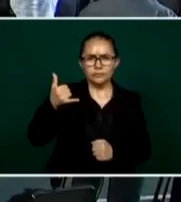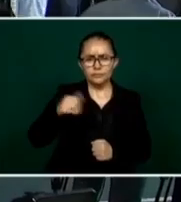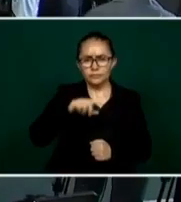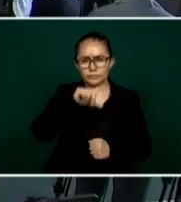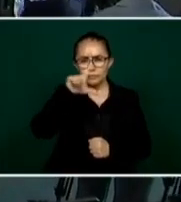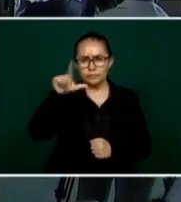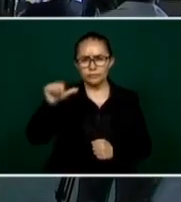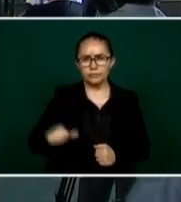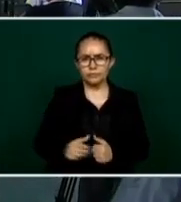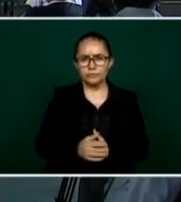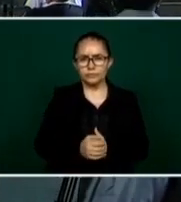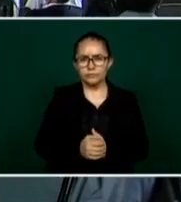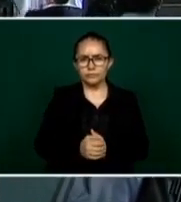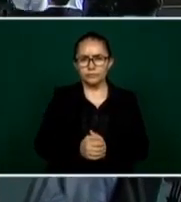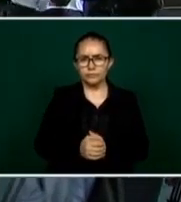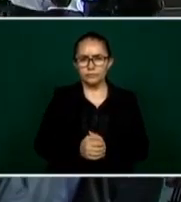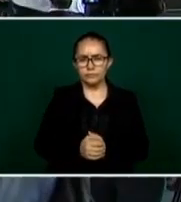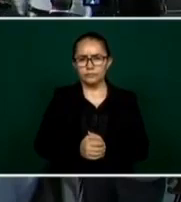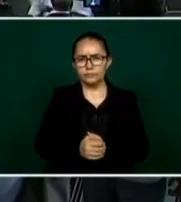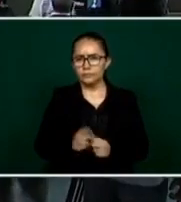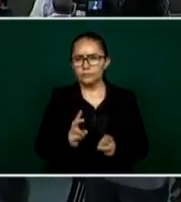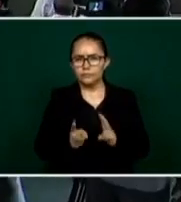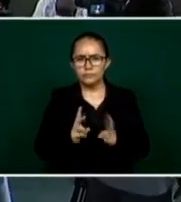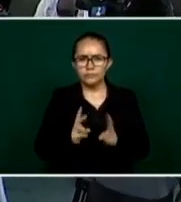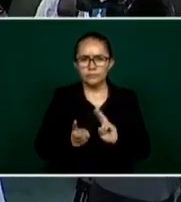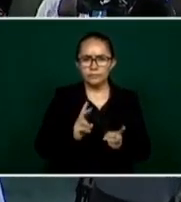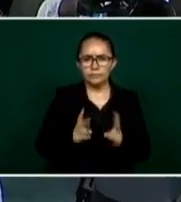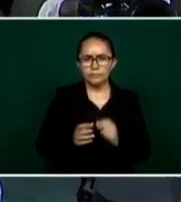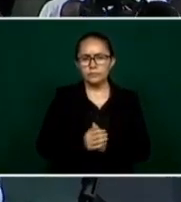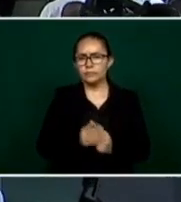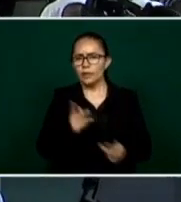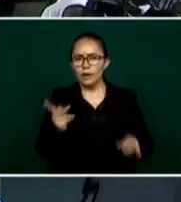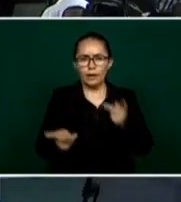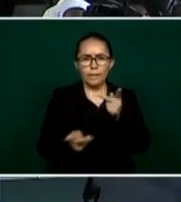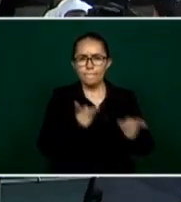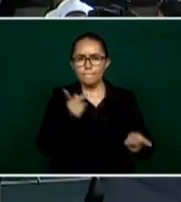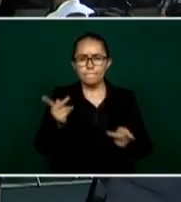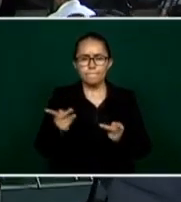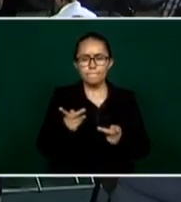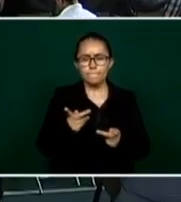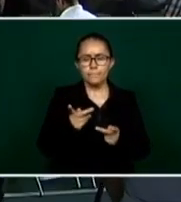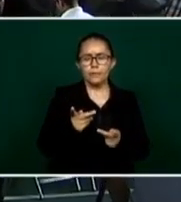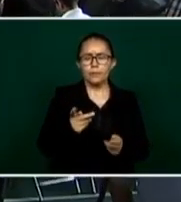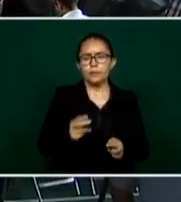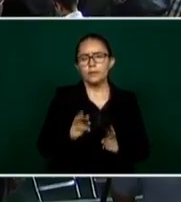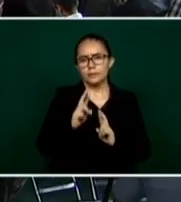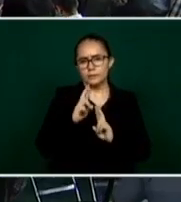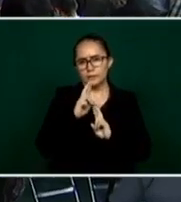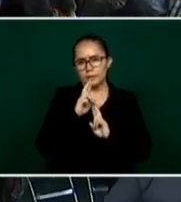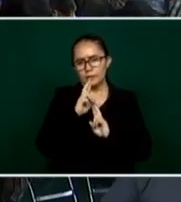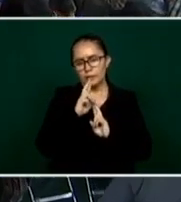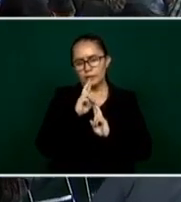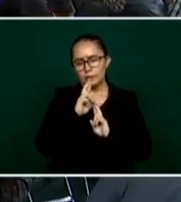luego abrimos la sesión de preguntas y respuestas.